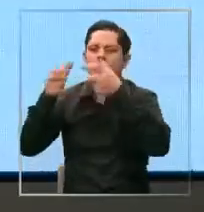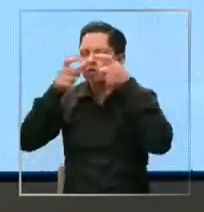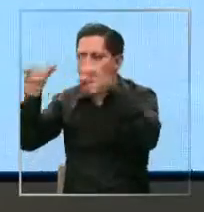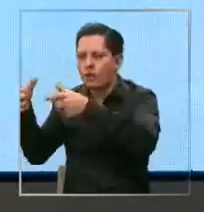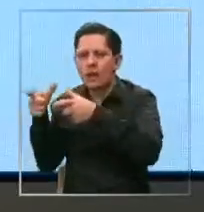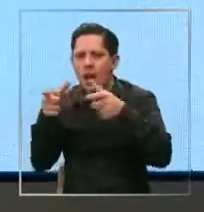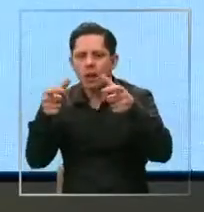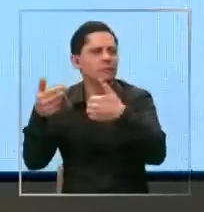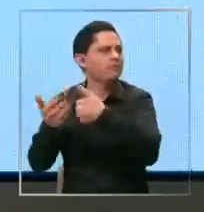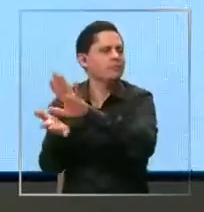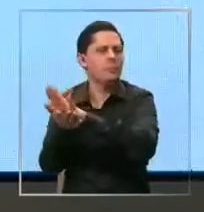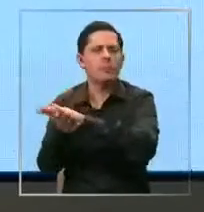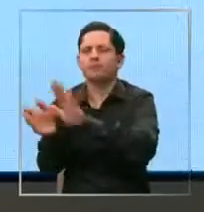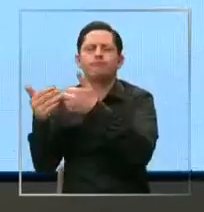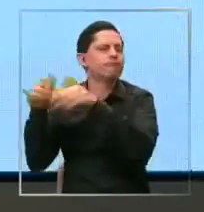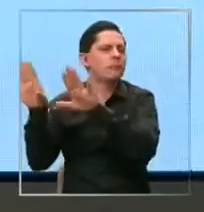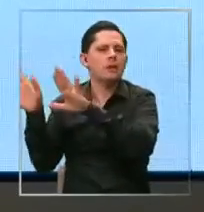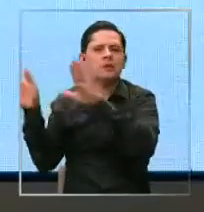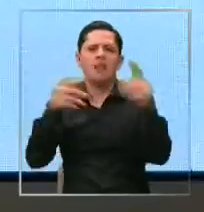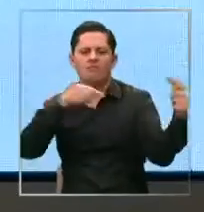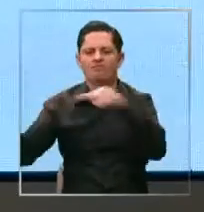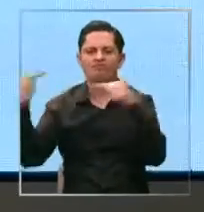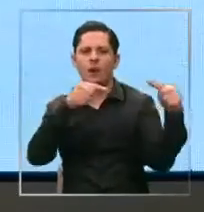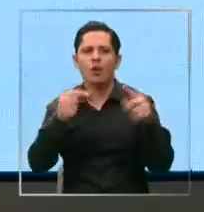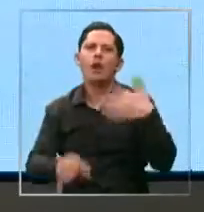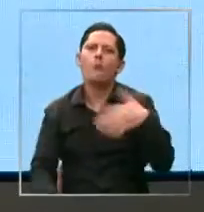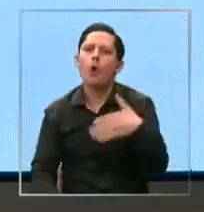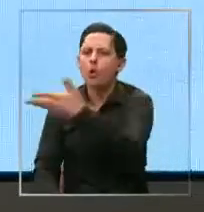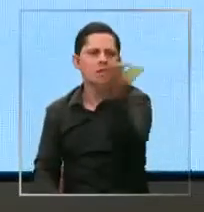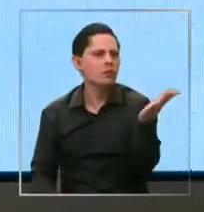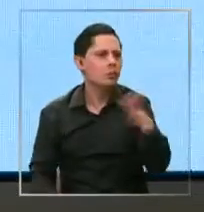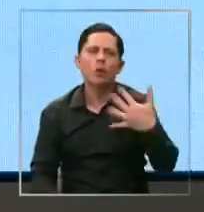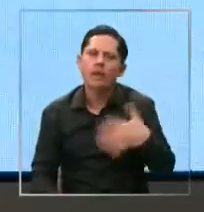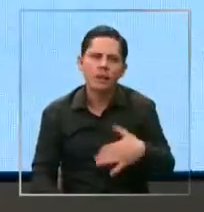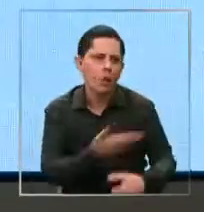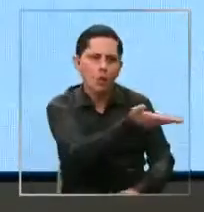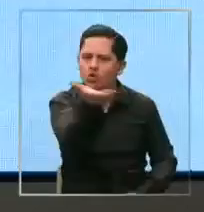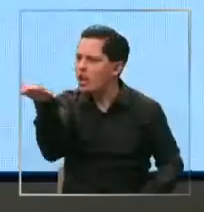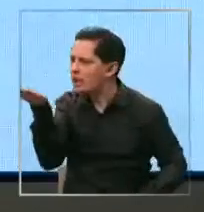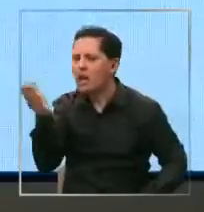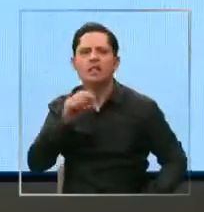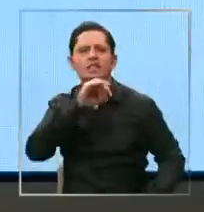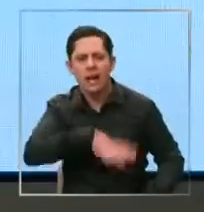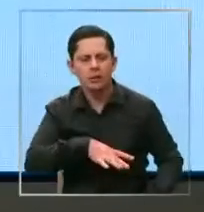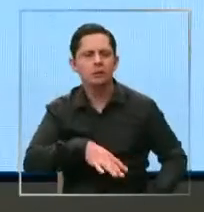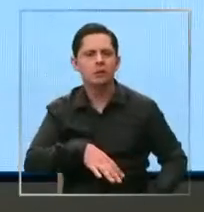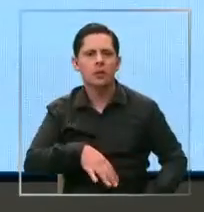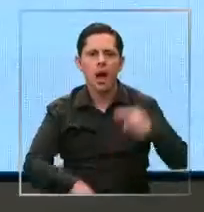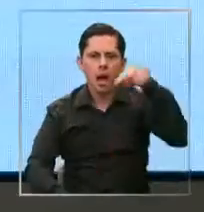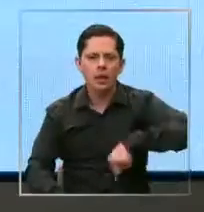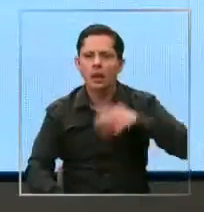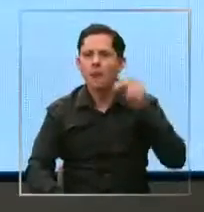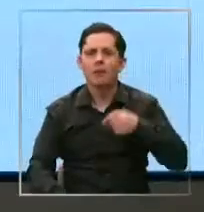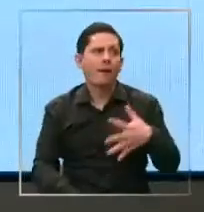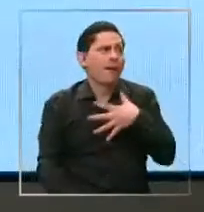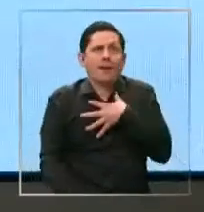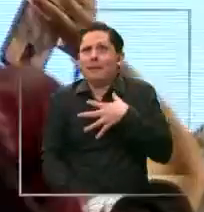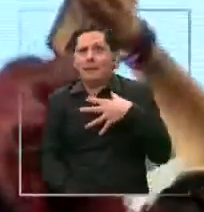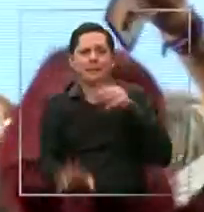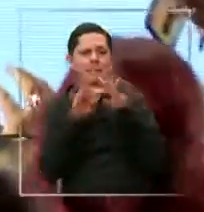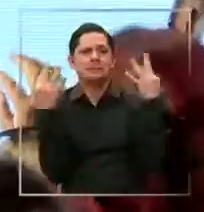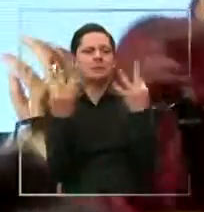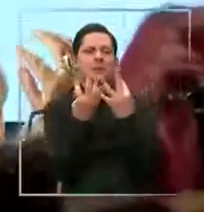Pero al final se pierde de vista en ese debate que lo que importa son ustedes. Son los chilenos y chilenas que están viviendo con miedo en sus